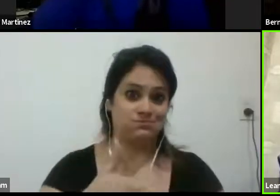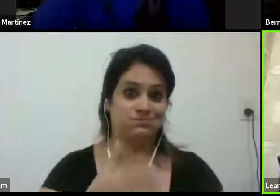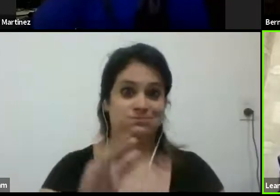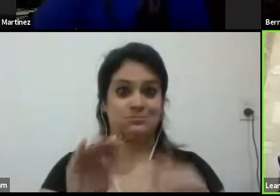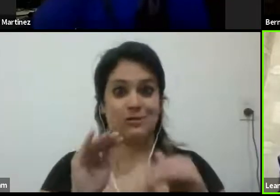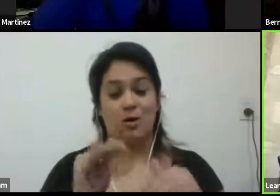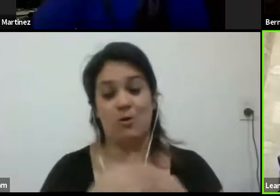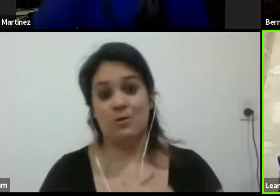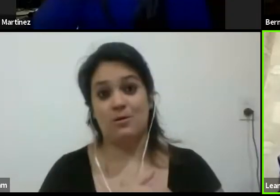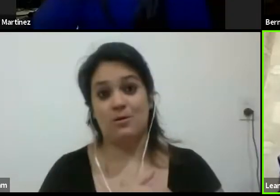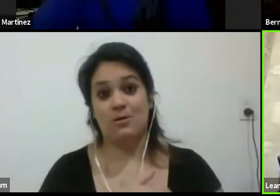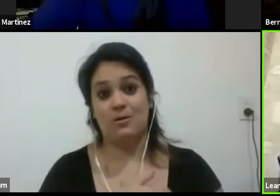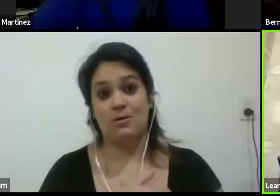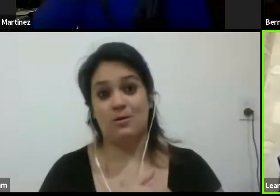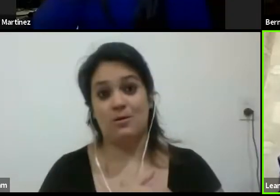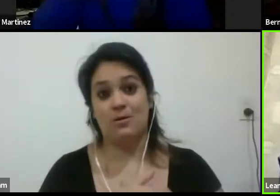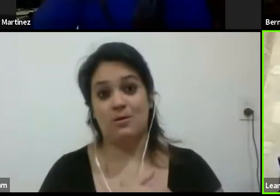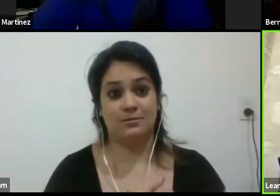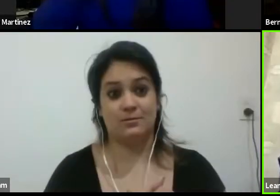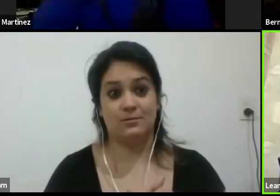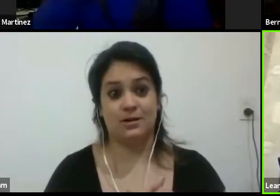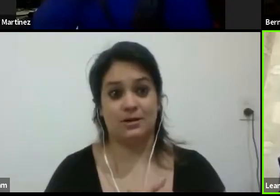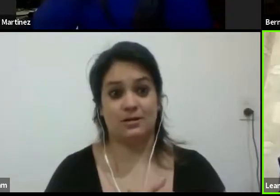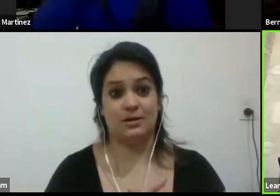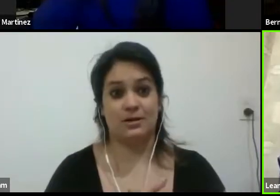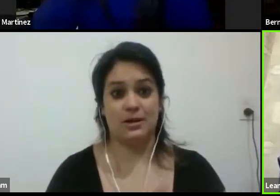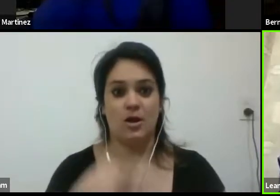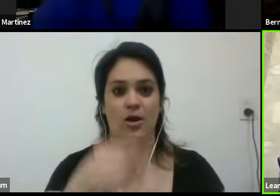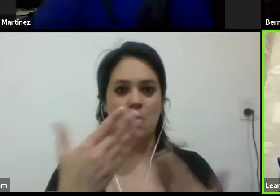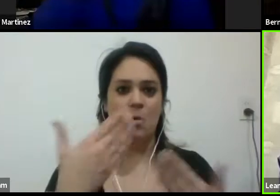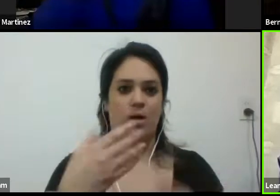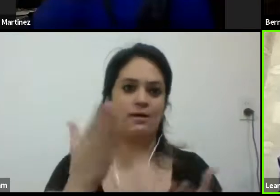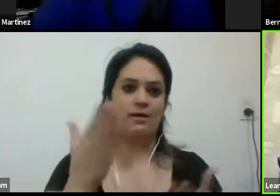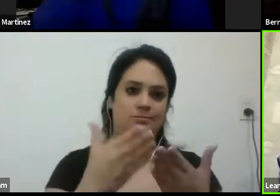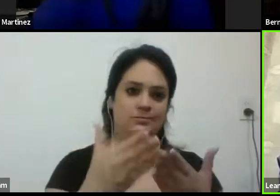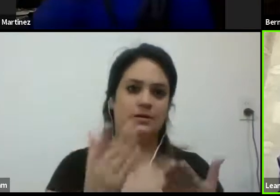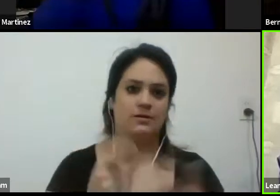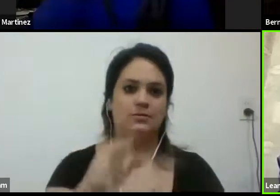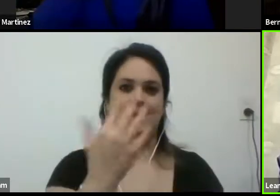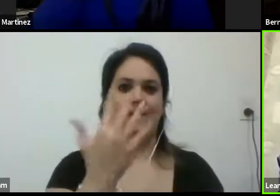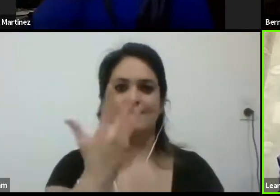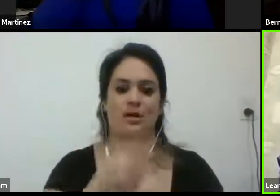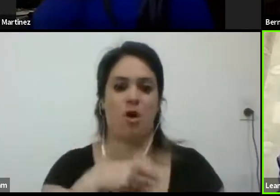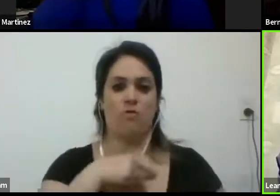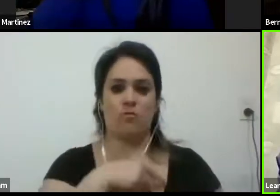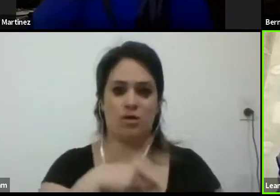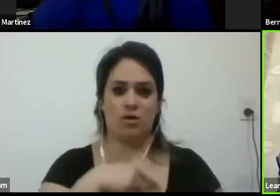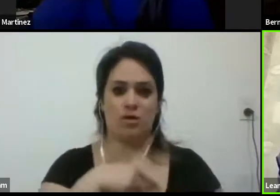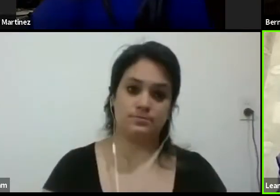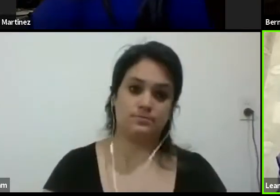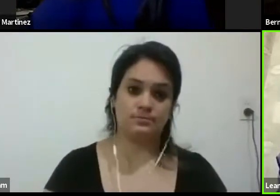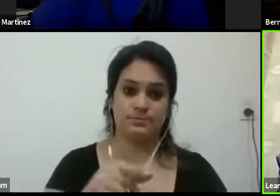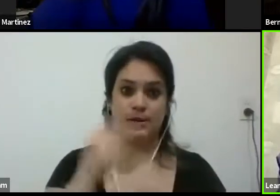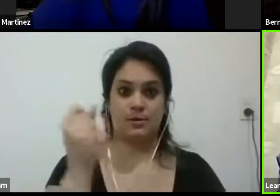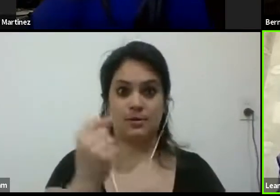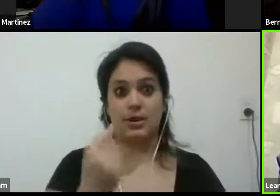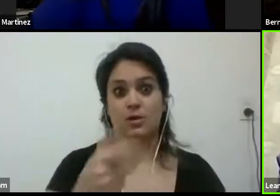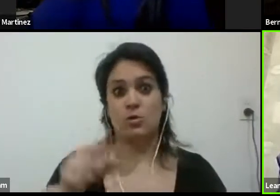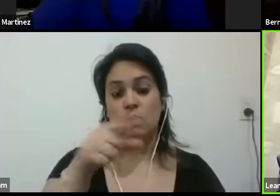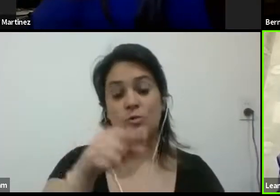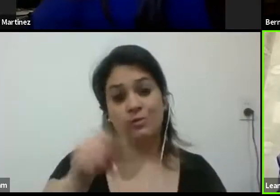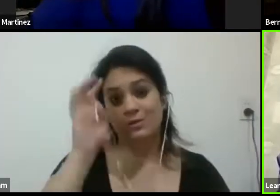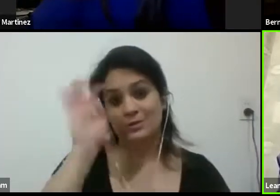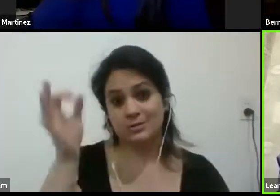realizar su carrera si es que así encuentran su vocación lo importante es eso que definan bien